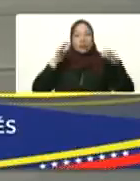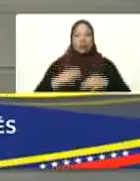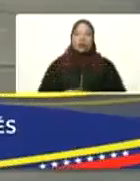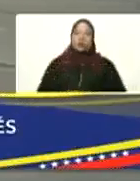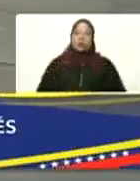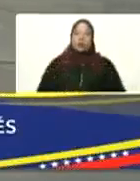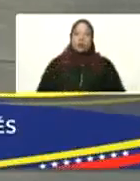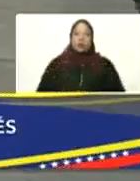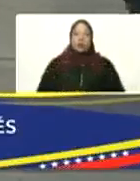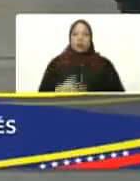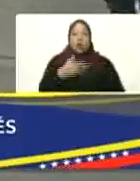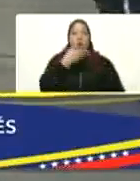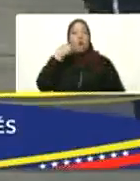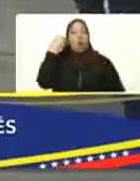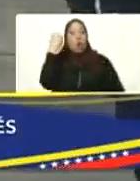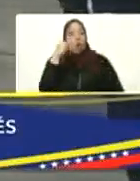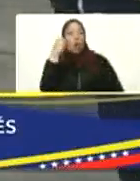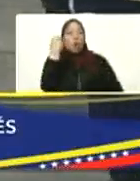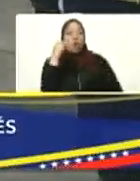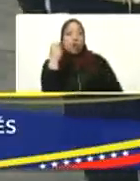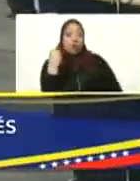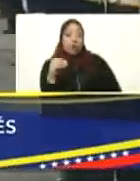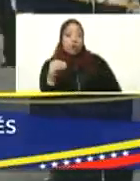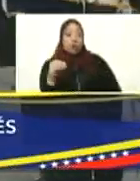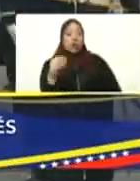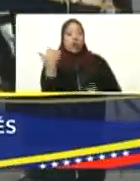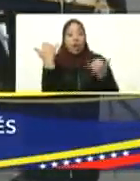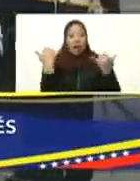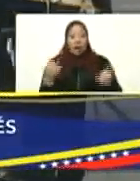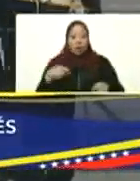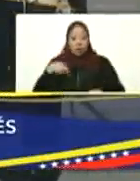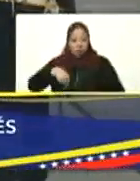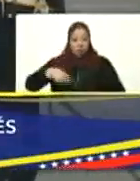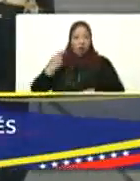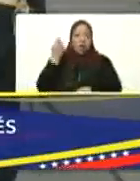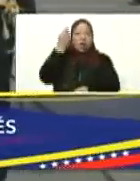para ustedes, muchachos, que hoy se gradúan,